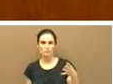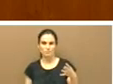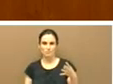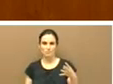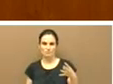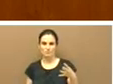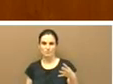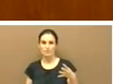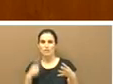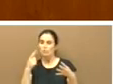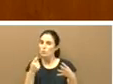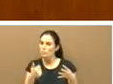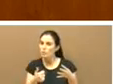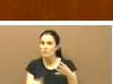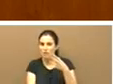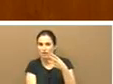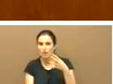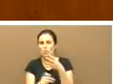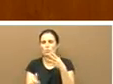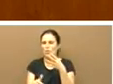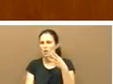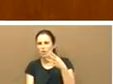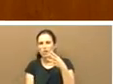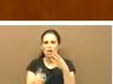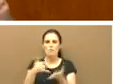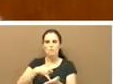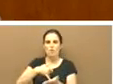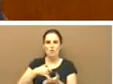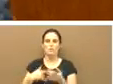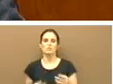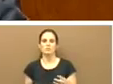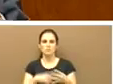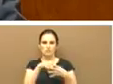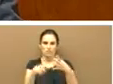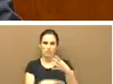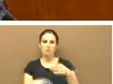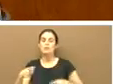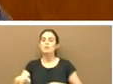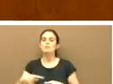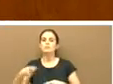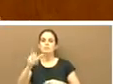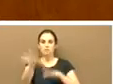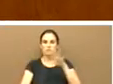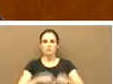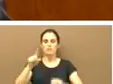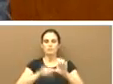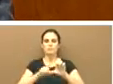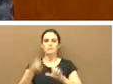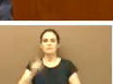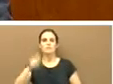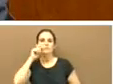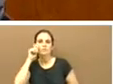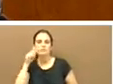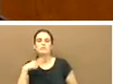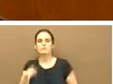sustentados o hundidos en arenas movedizas. Los consumidores extremeños y los turistas que visitan tienen bien atendidas sus